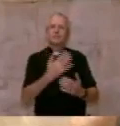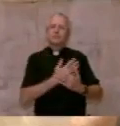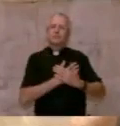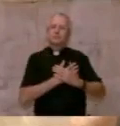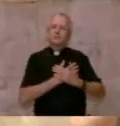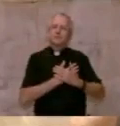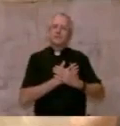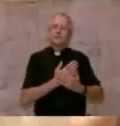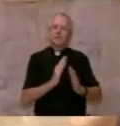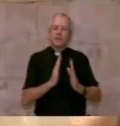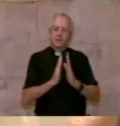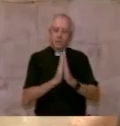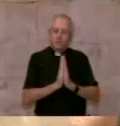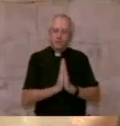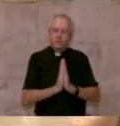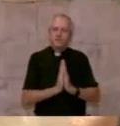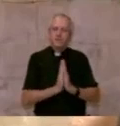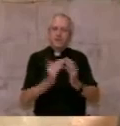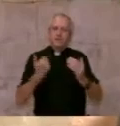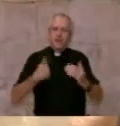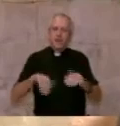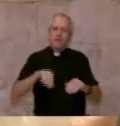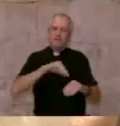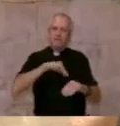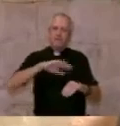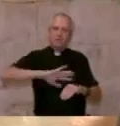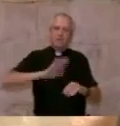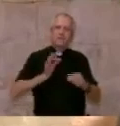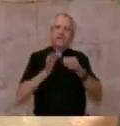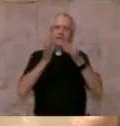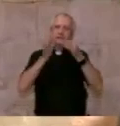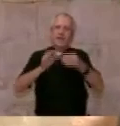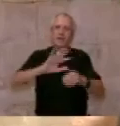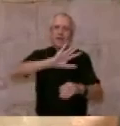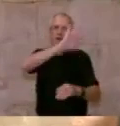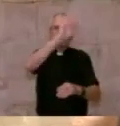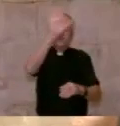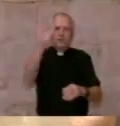y delante de vuestros devotos que ya han llegado a la casa del Padre,